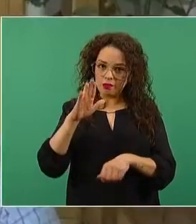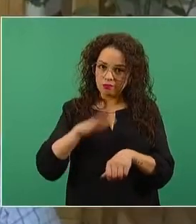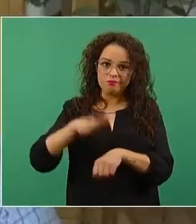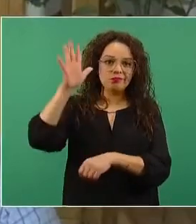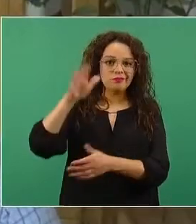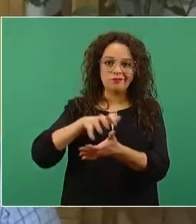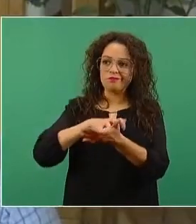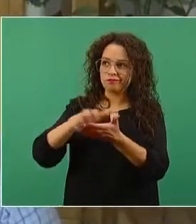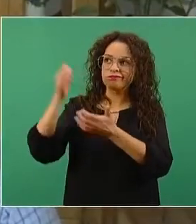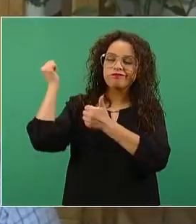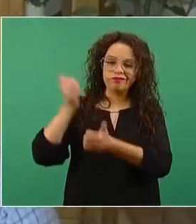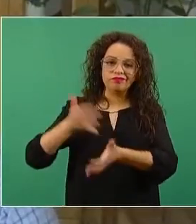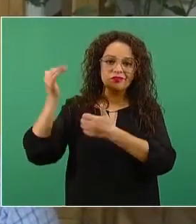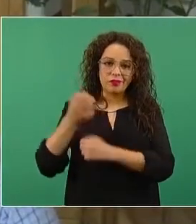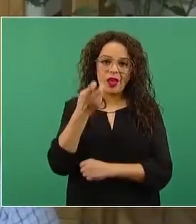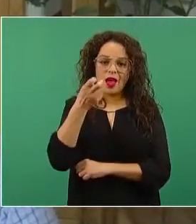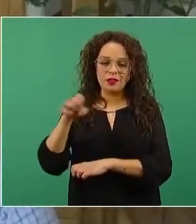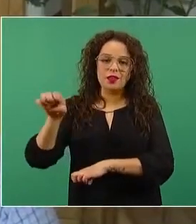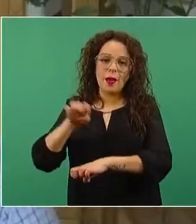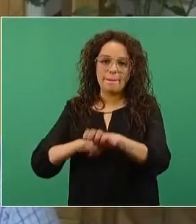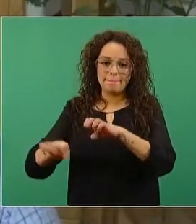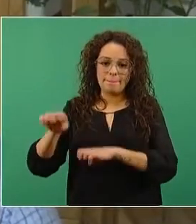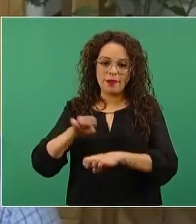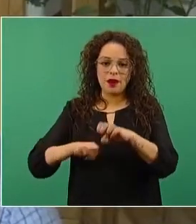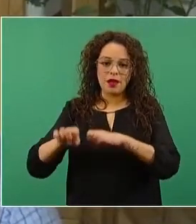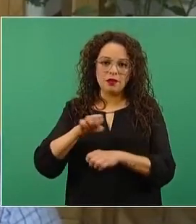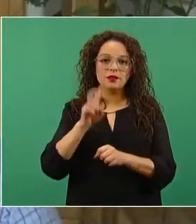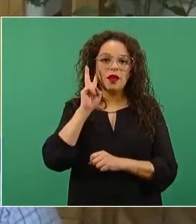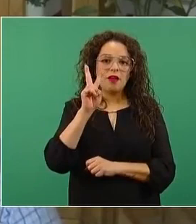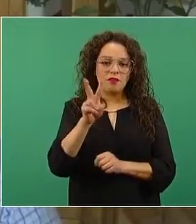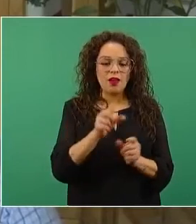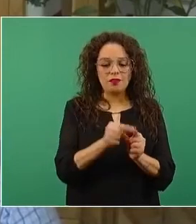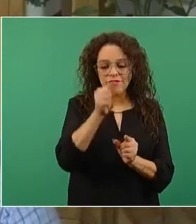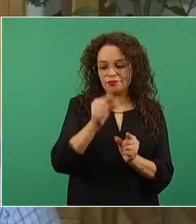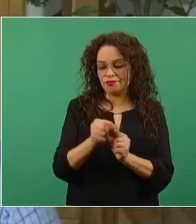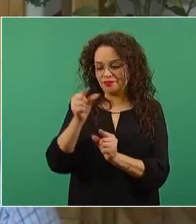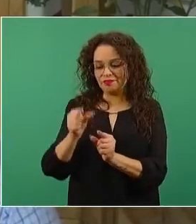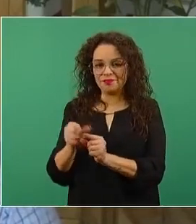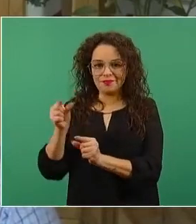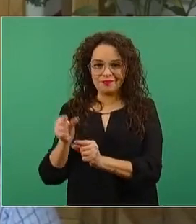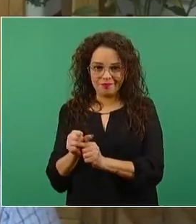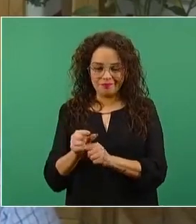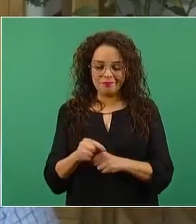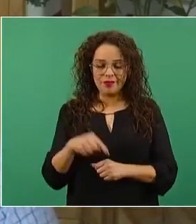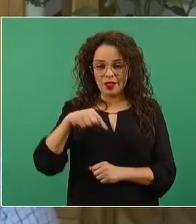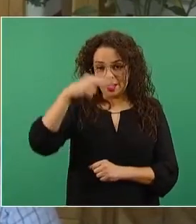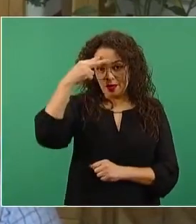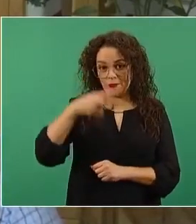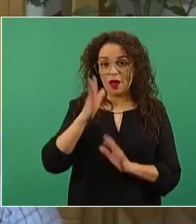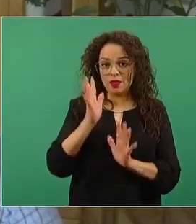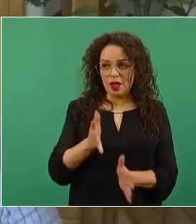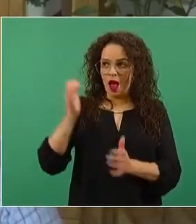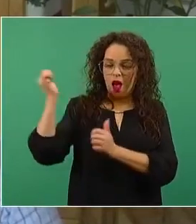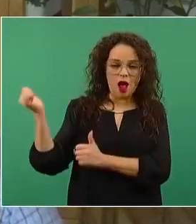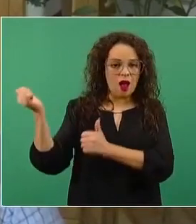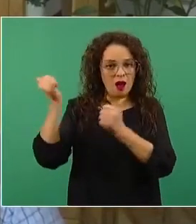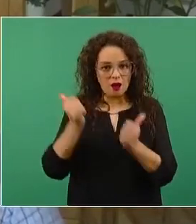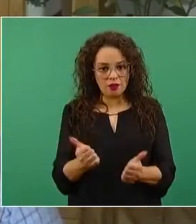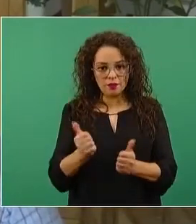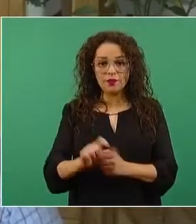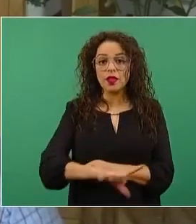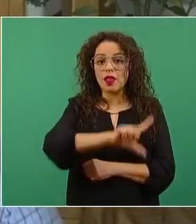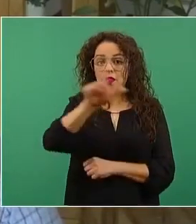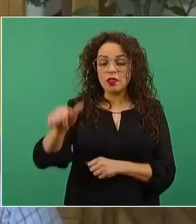más dosis hasta el momento continúe apareciendo en este listado que hemos recibido en México. Sigue la vacuna